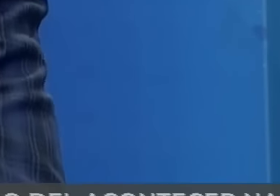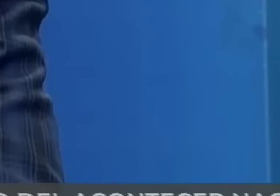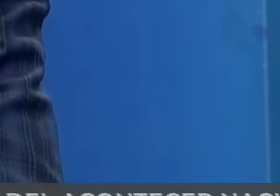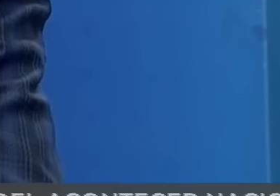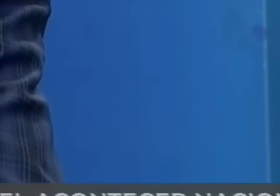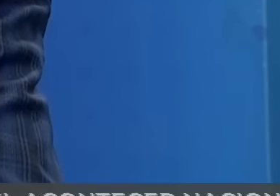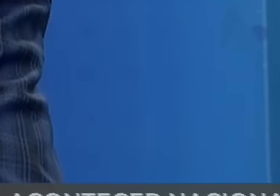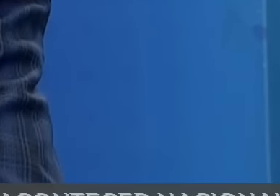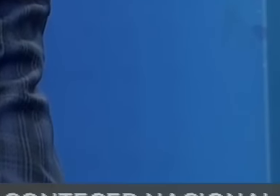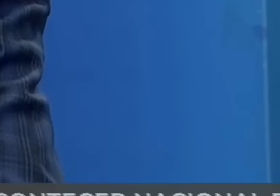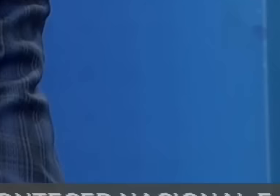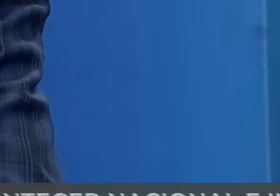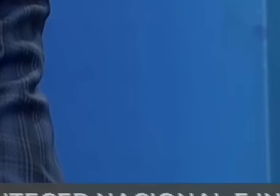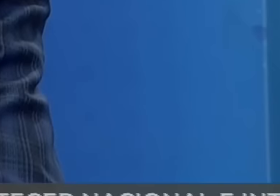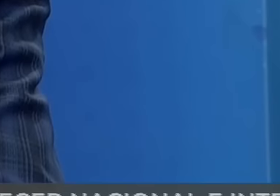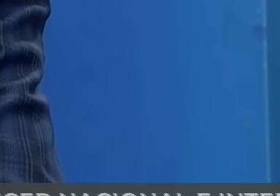Menéndez.